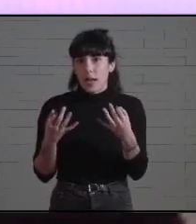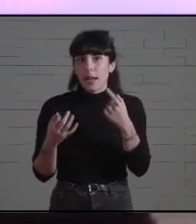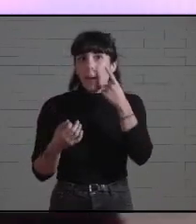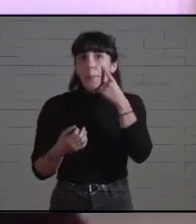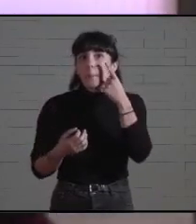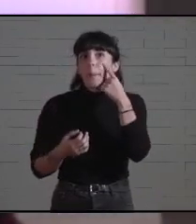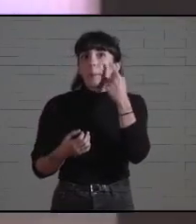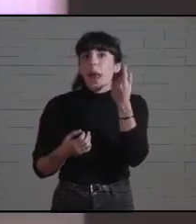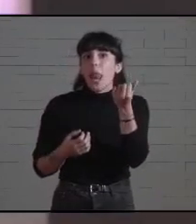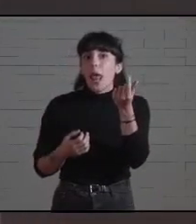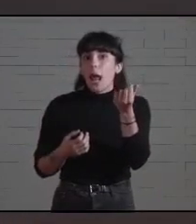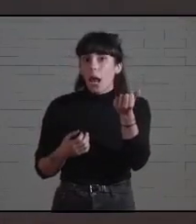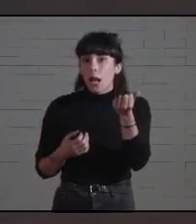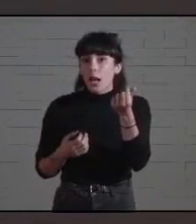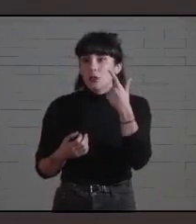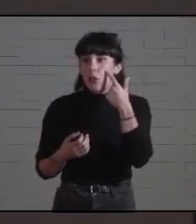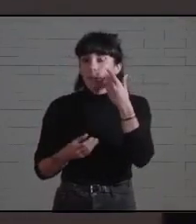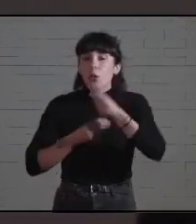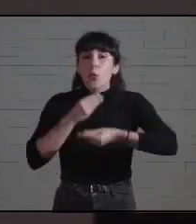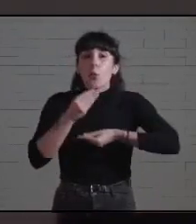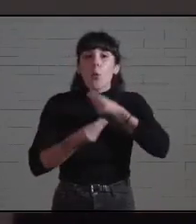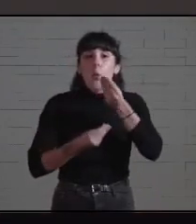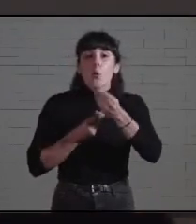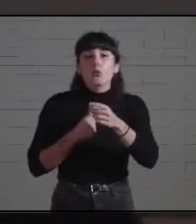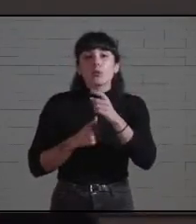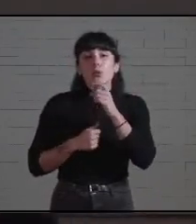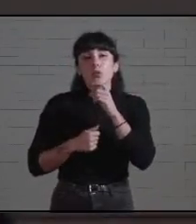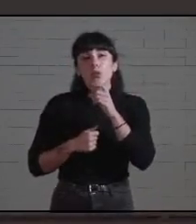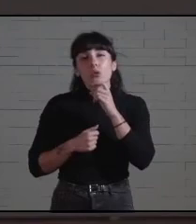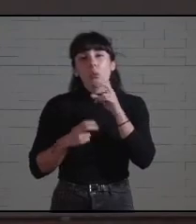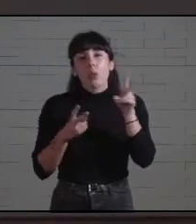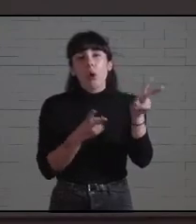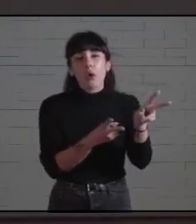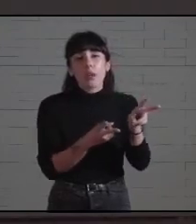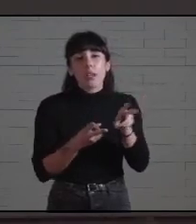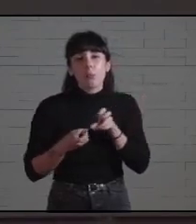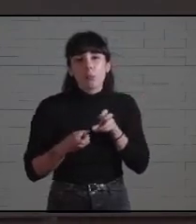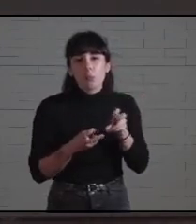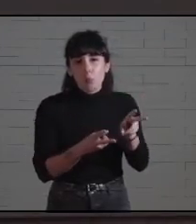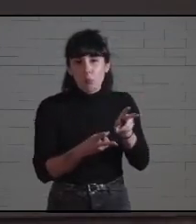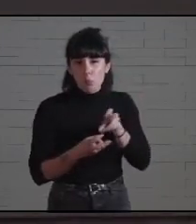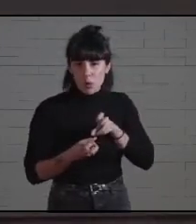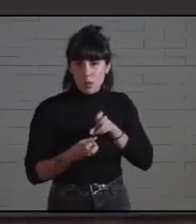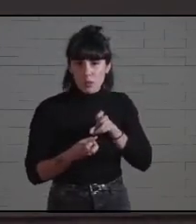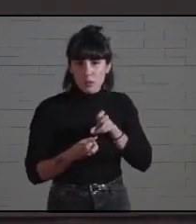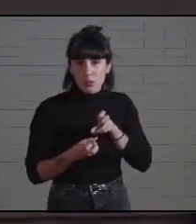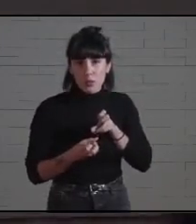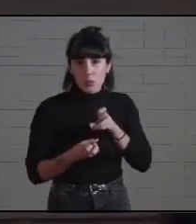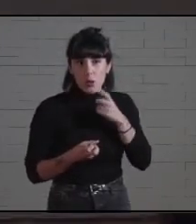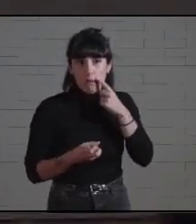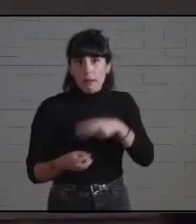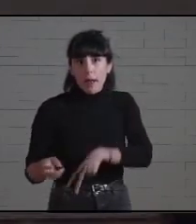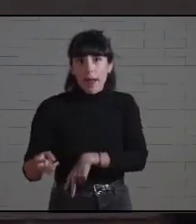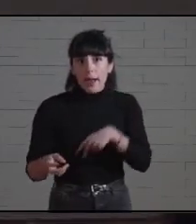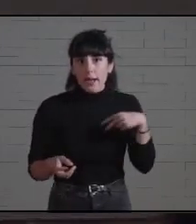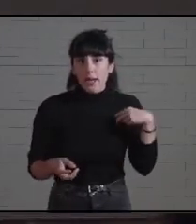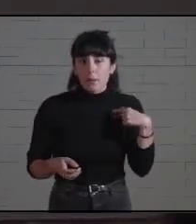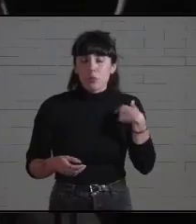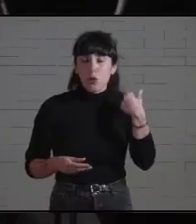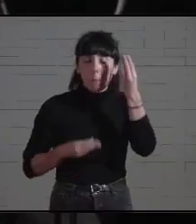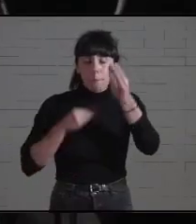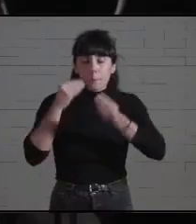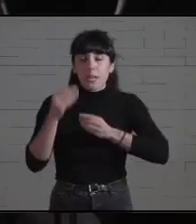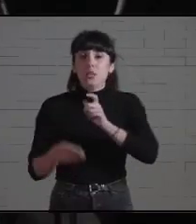gasto en qué se usa los impuestos, en qué se usan en general, pero sobre todo yo creo que para que las